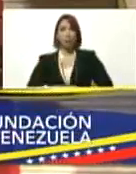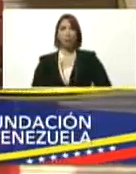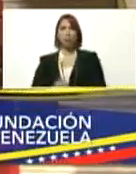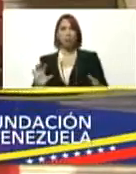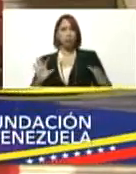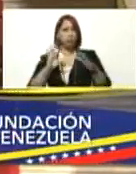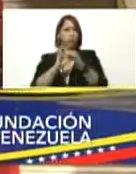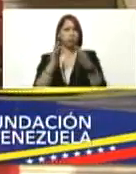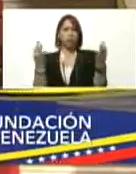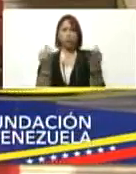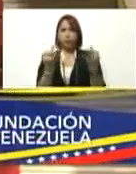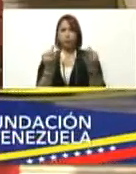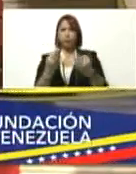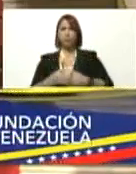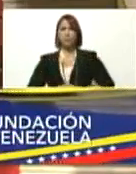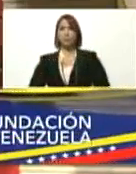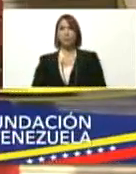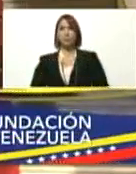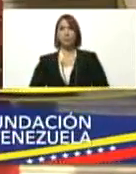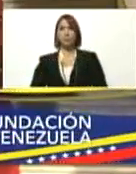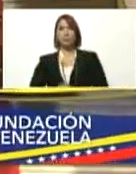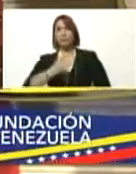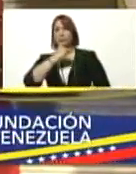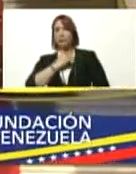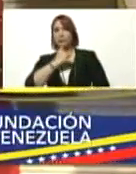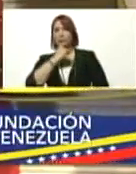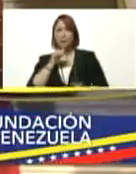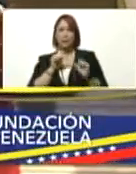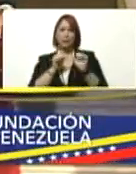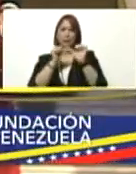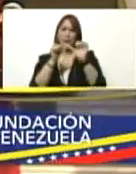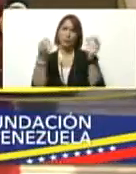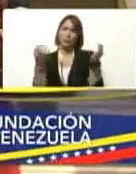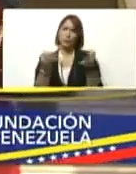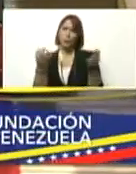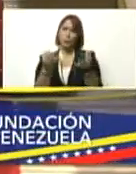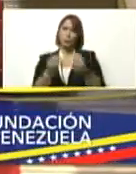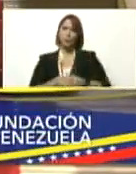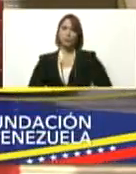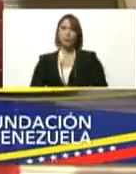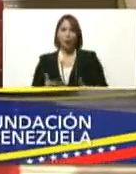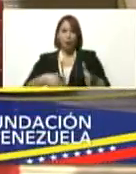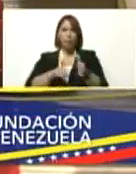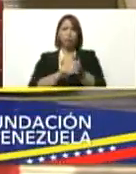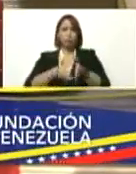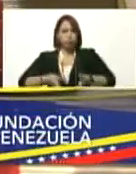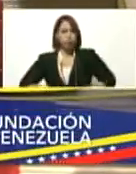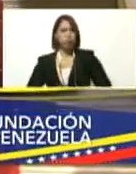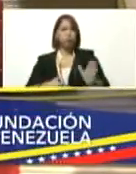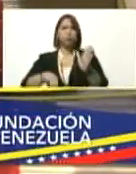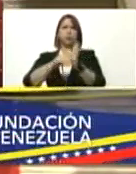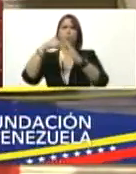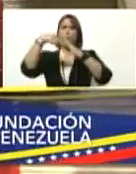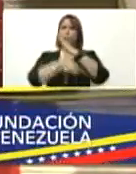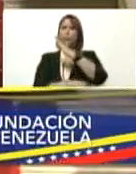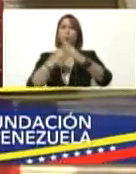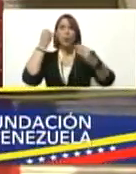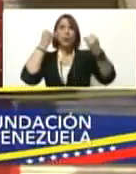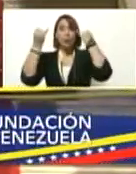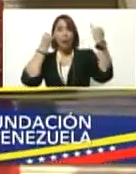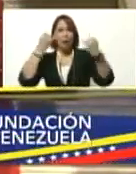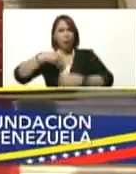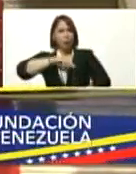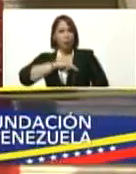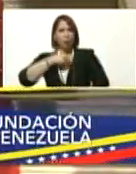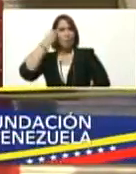unidos, siempre unidos, en la resistencia permanente, en un renacimiento profundo de los ideales y